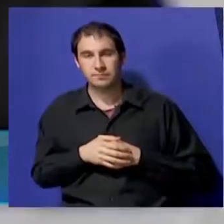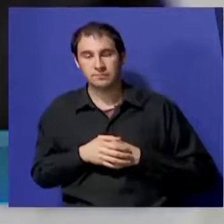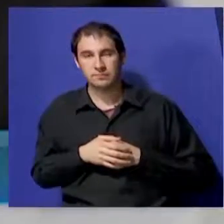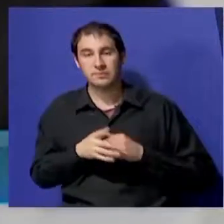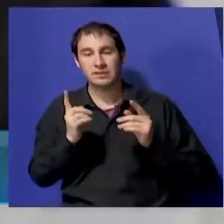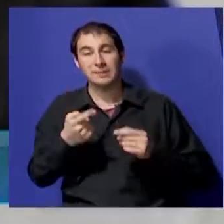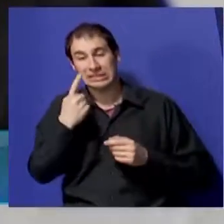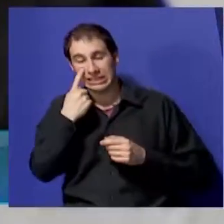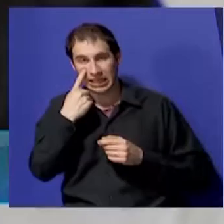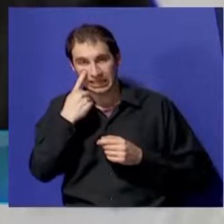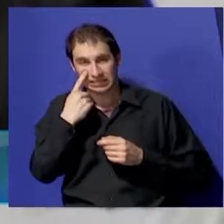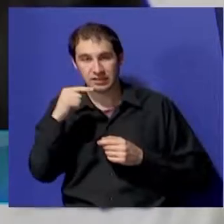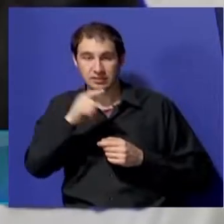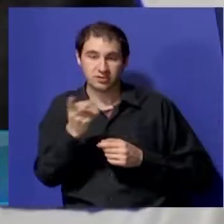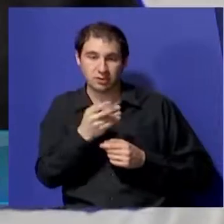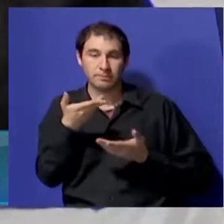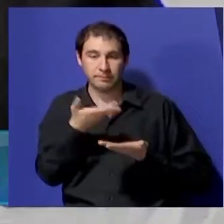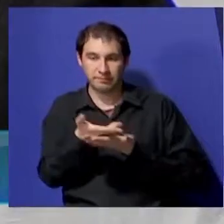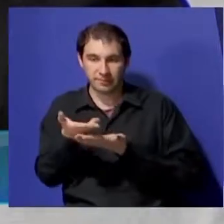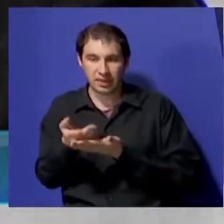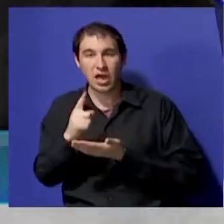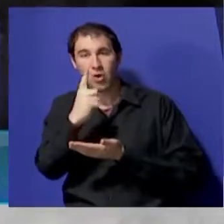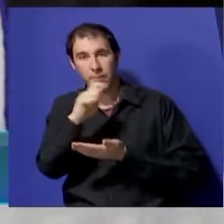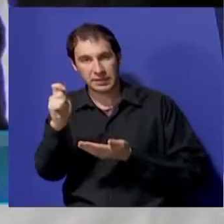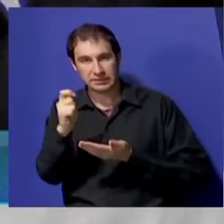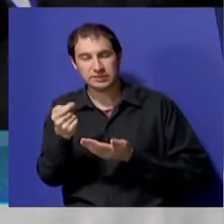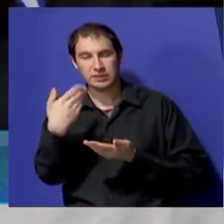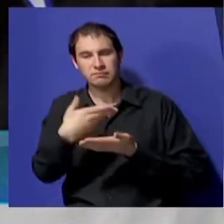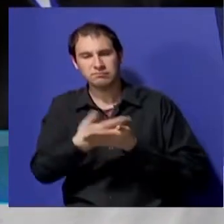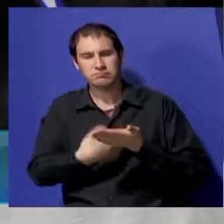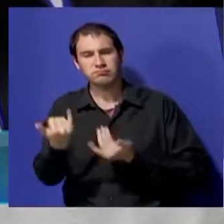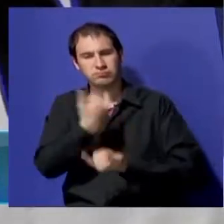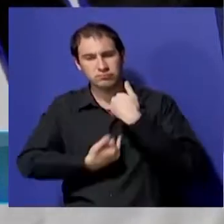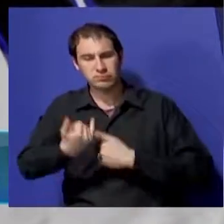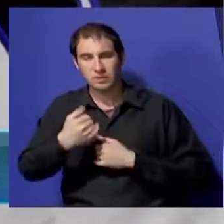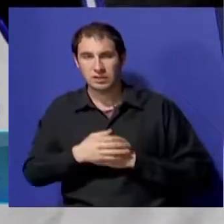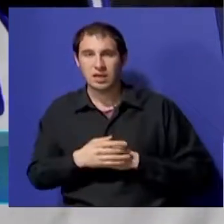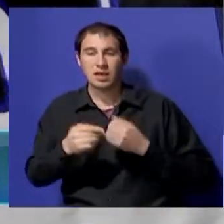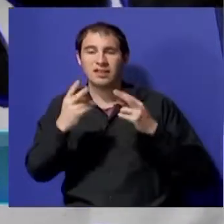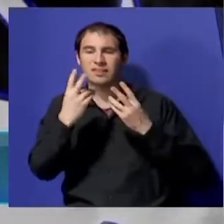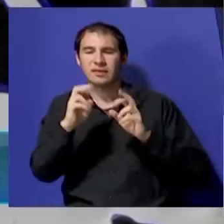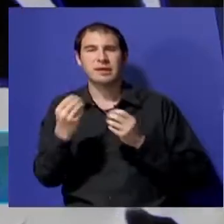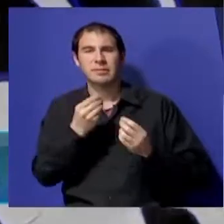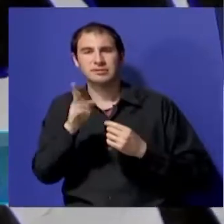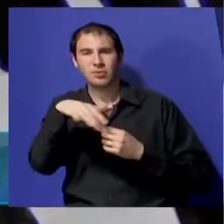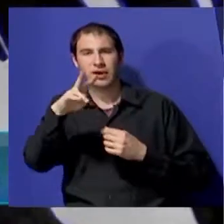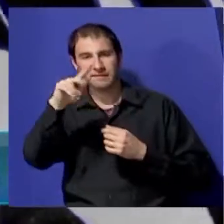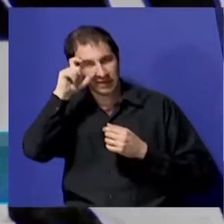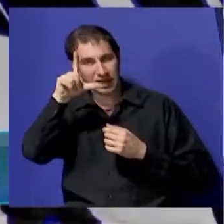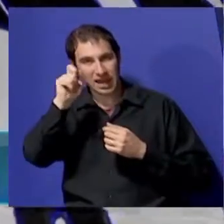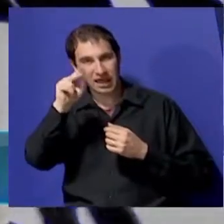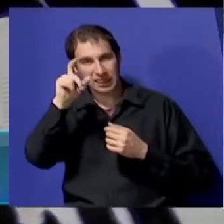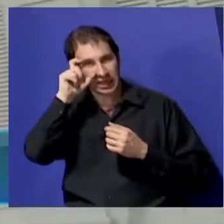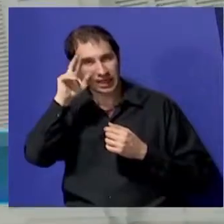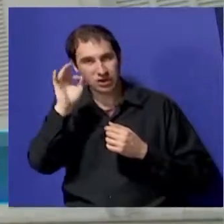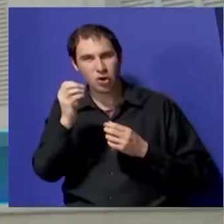al intendente Miguel Vega desde hace un mes que nos informen sobre la situación en Veladero, porque sabemos que